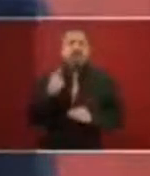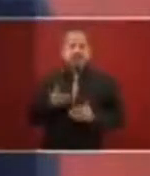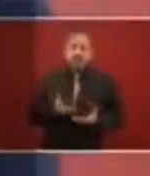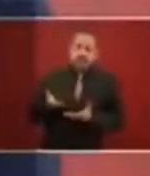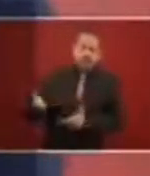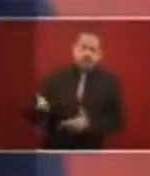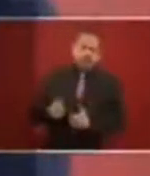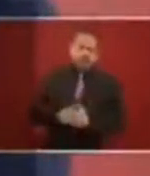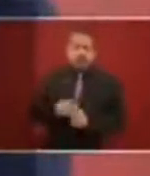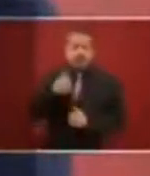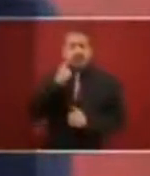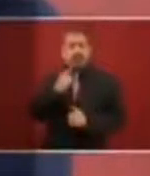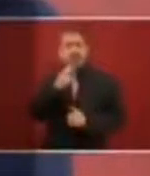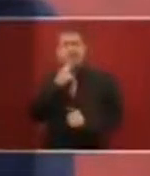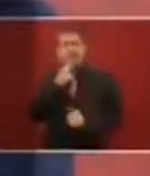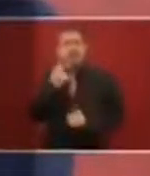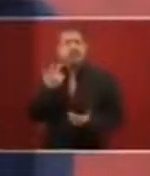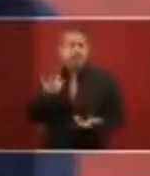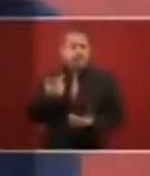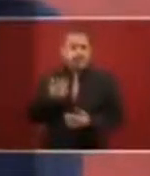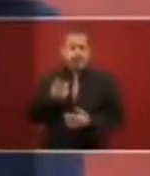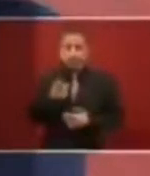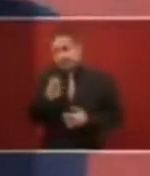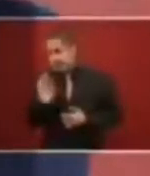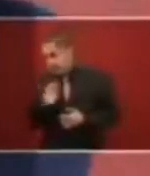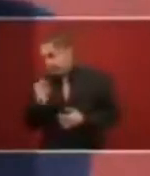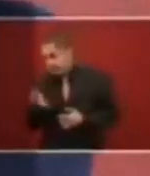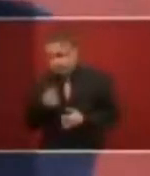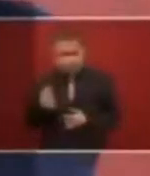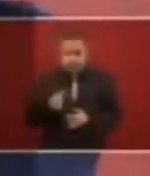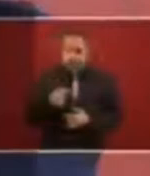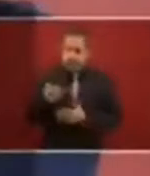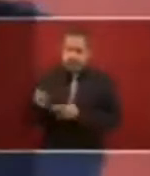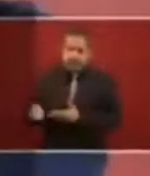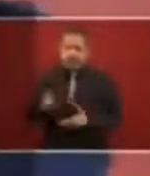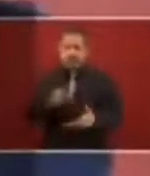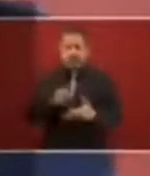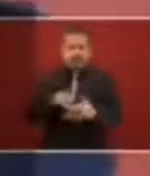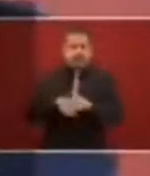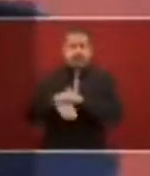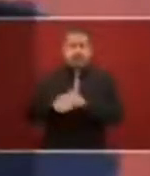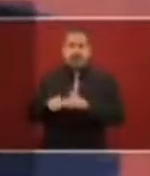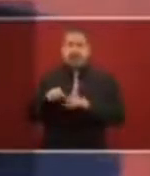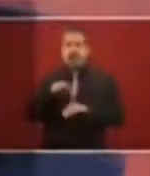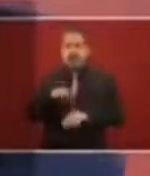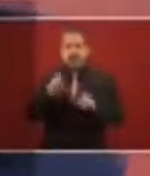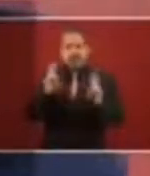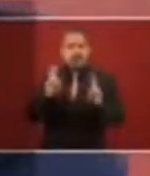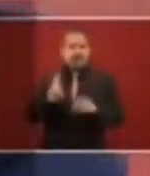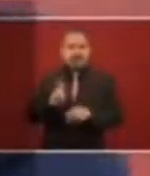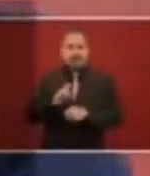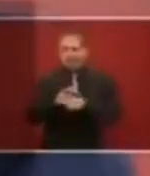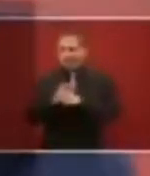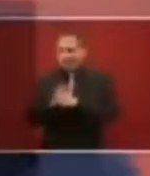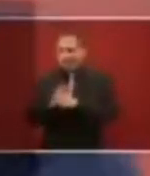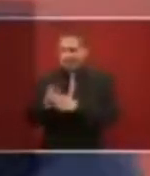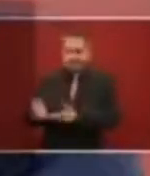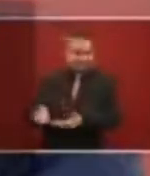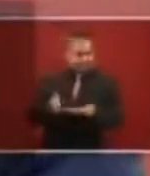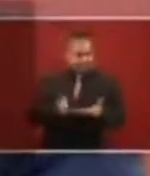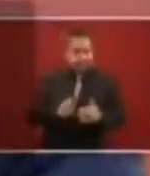se use si es necesario en la contingencia y